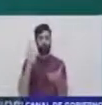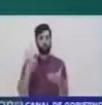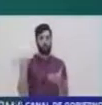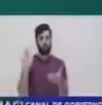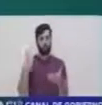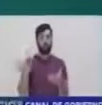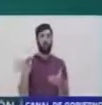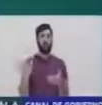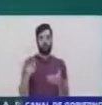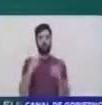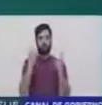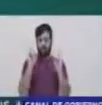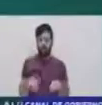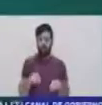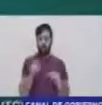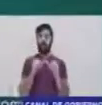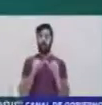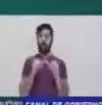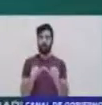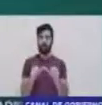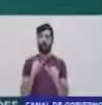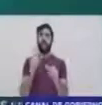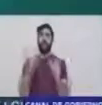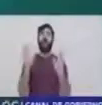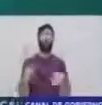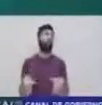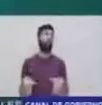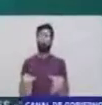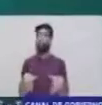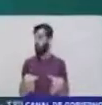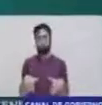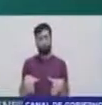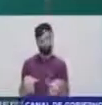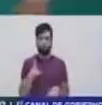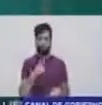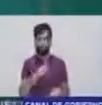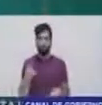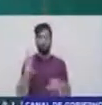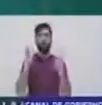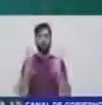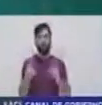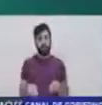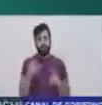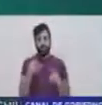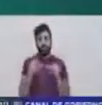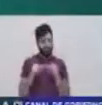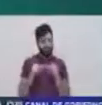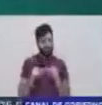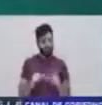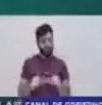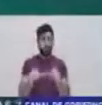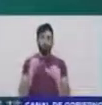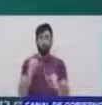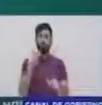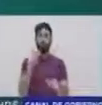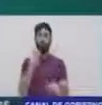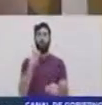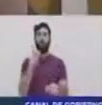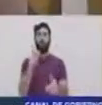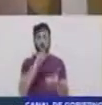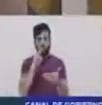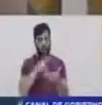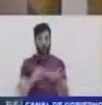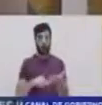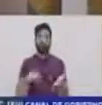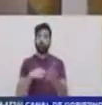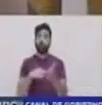lectura diaria no puede faltar y no podemos bajar un poquito la guardia en cuanto a eso, porque definitivamente pues no nos podemos detener